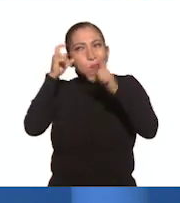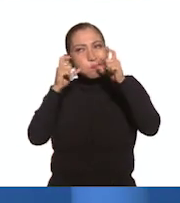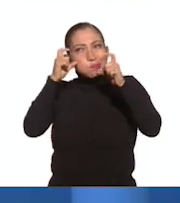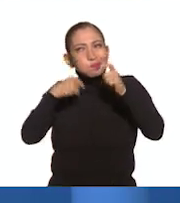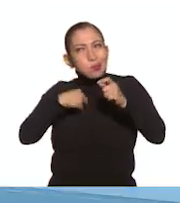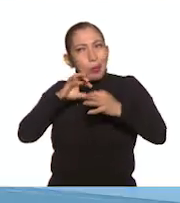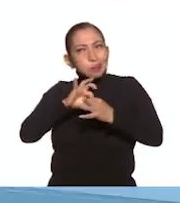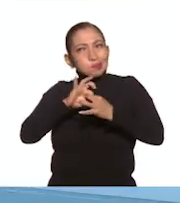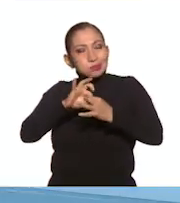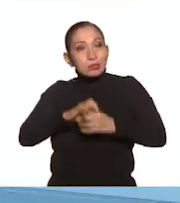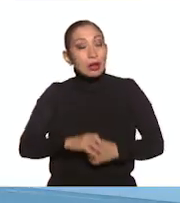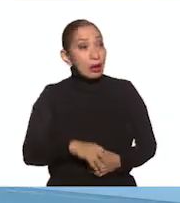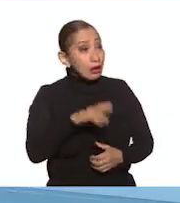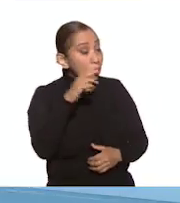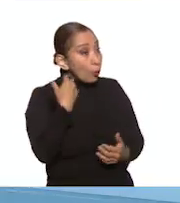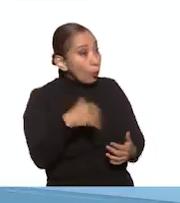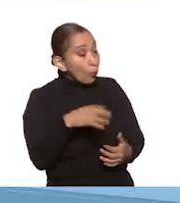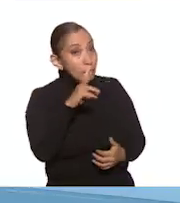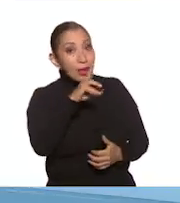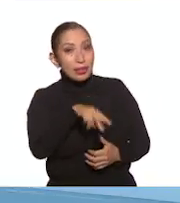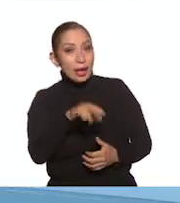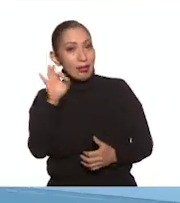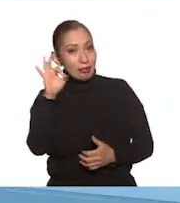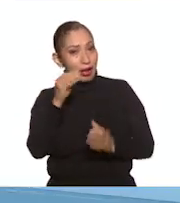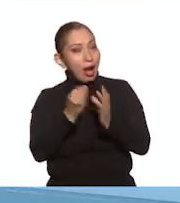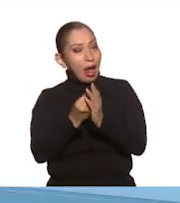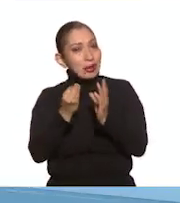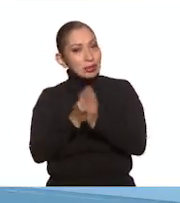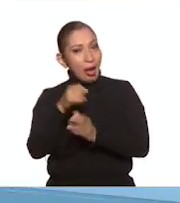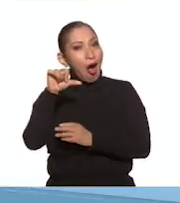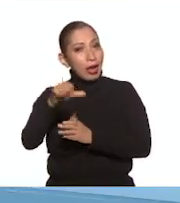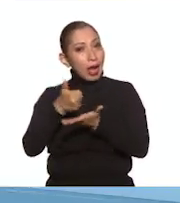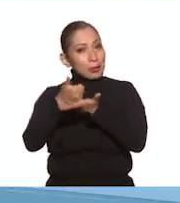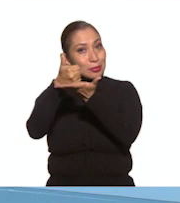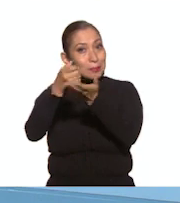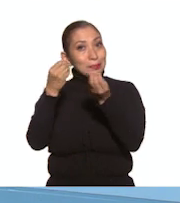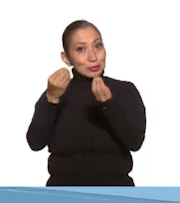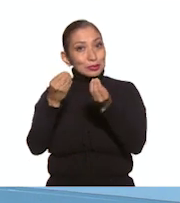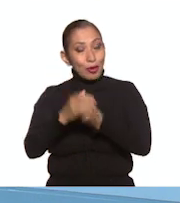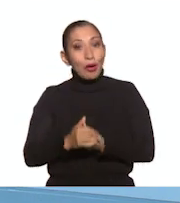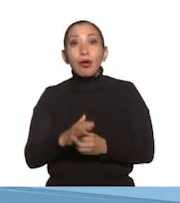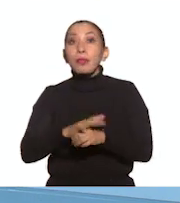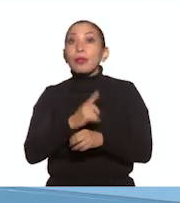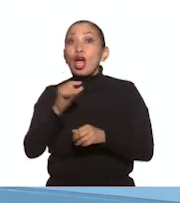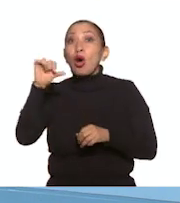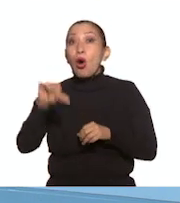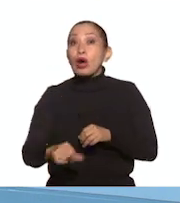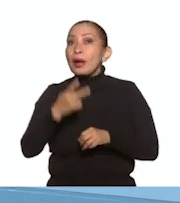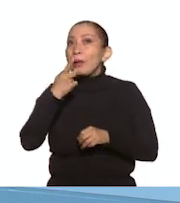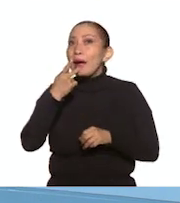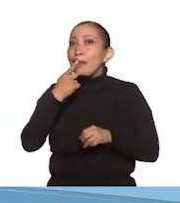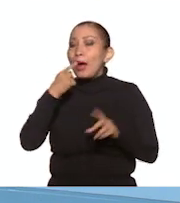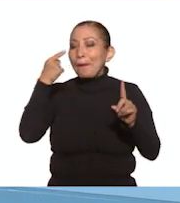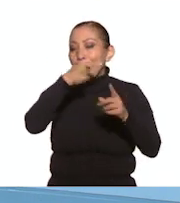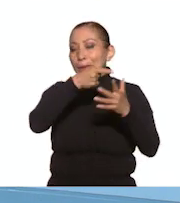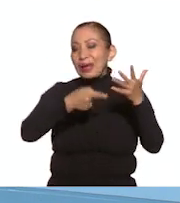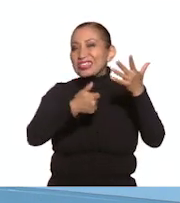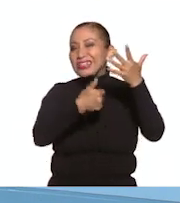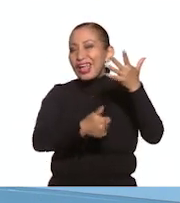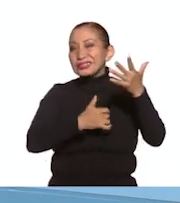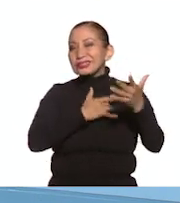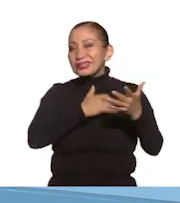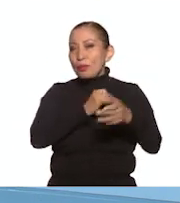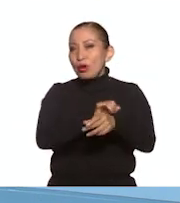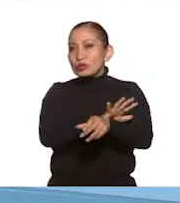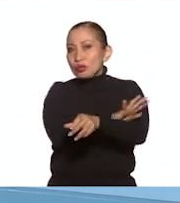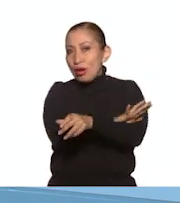existen. ¡Wow! ¿En serio? Pues tal vez la clase de hoy te sea de gran utilidad, ya que hoy abordaremos esas 6 emociones